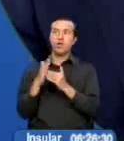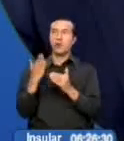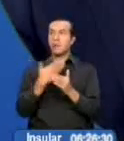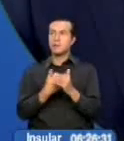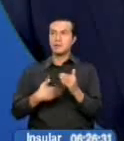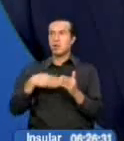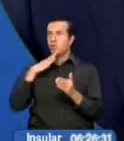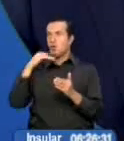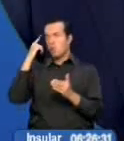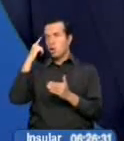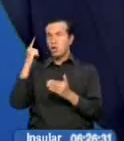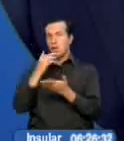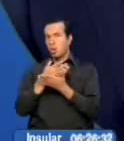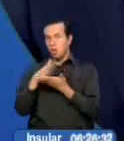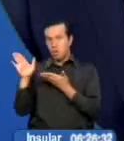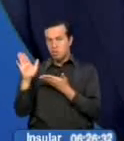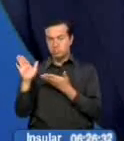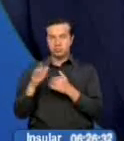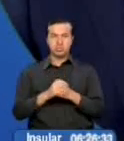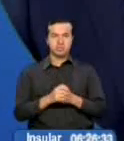desmontar el correísmo. Bueno,